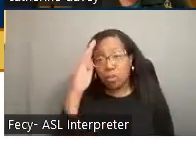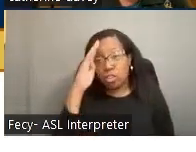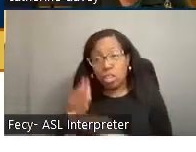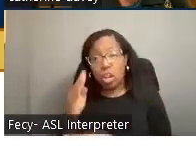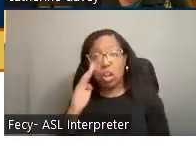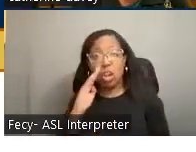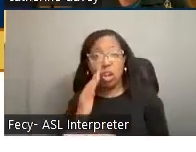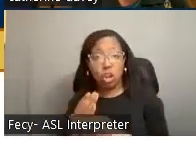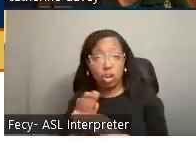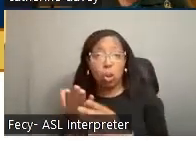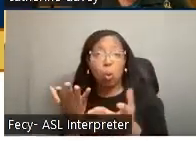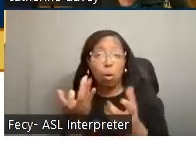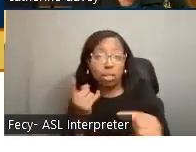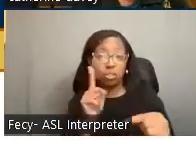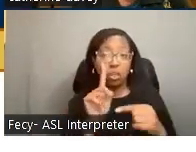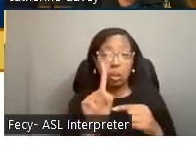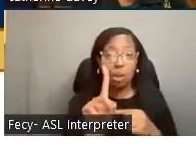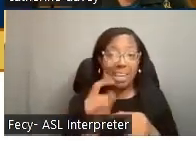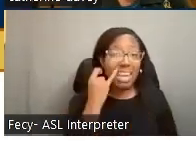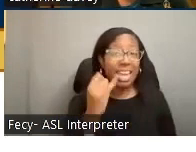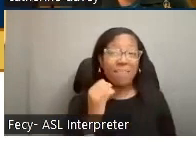podría o no asistir y